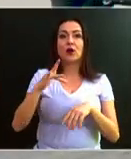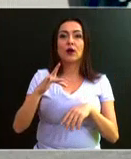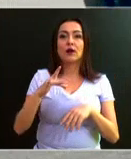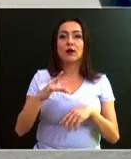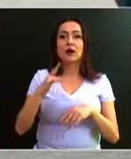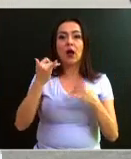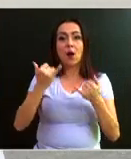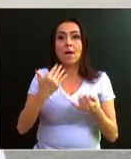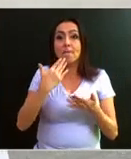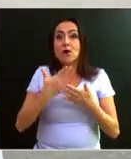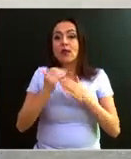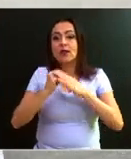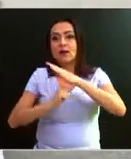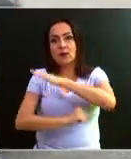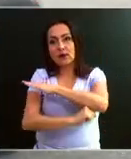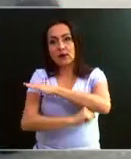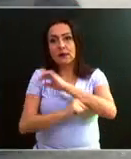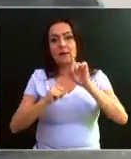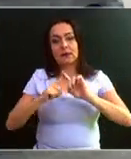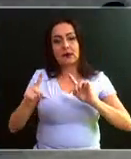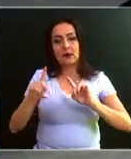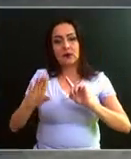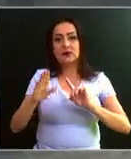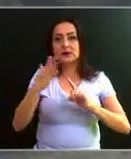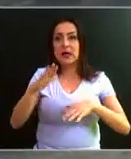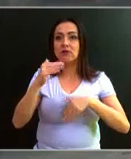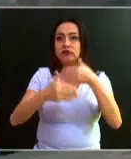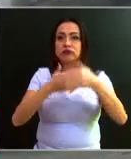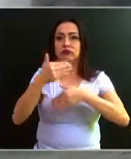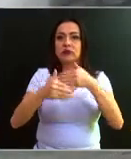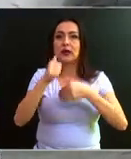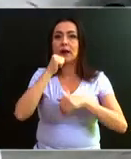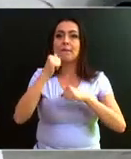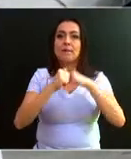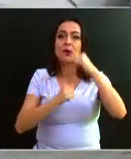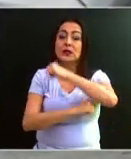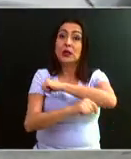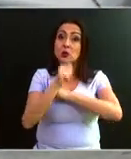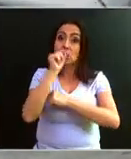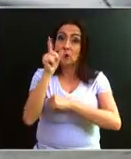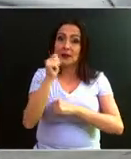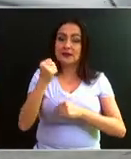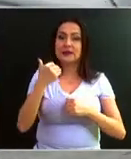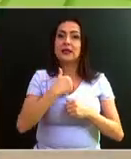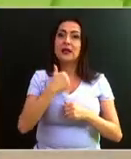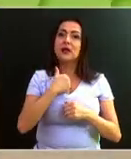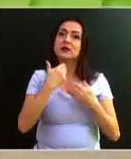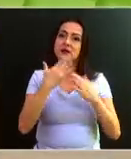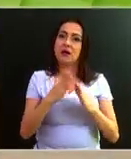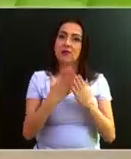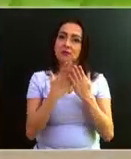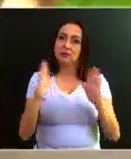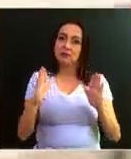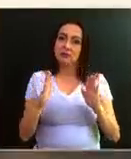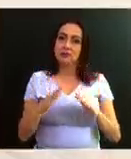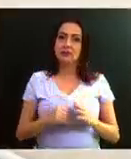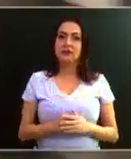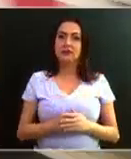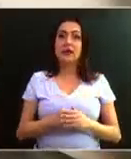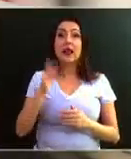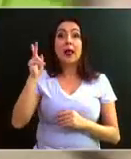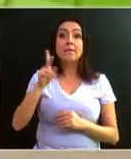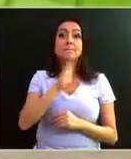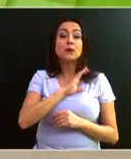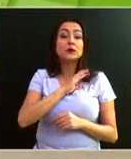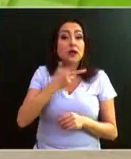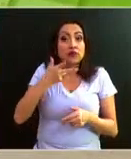quedó buena del puente. A partir de ahí se arma el puente modular y esperaríamos en un mes tenerlo ya habilitado. La policía